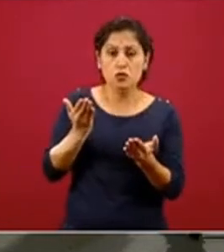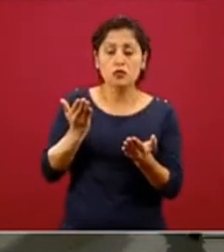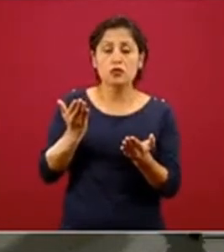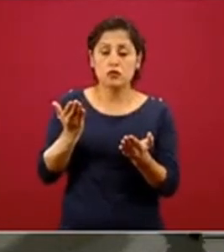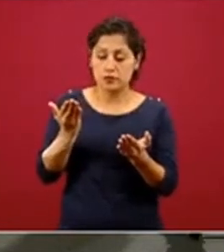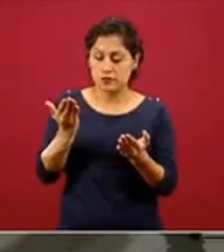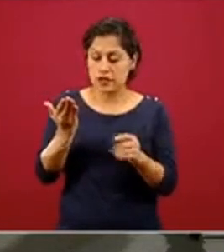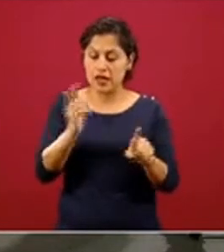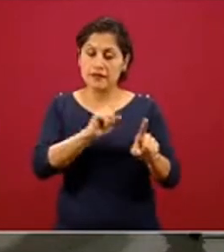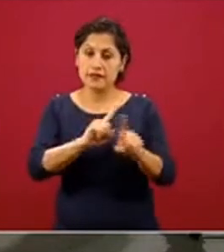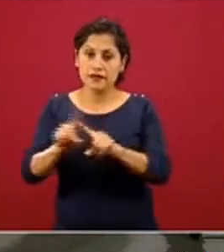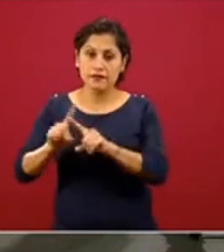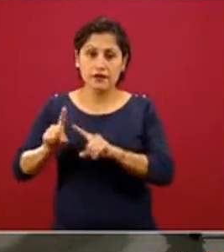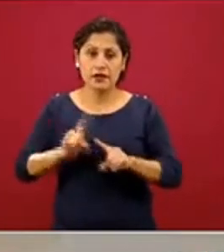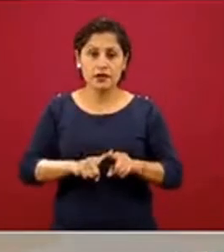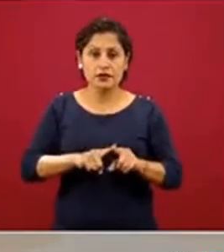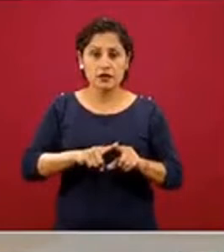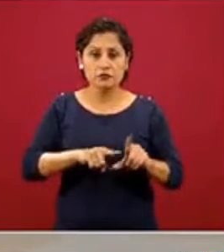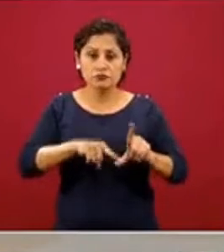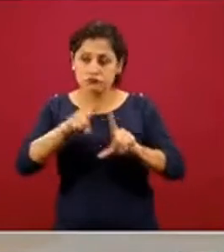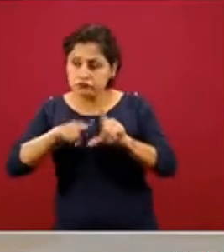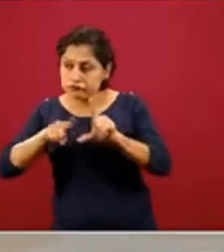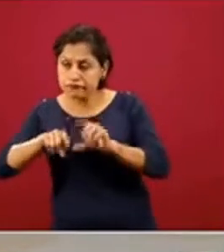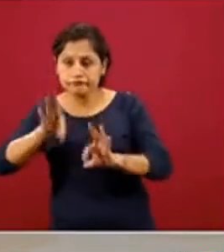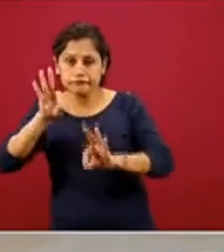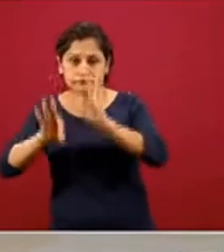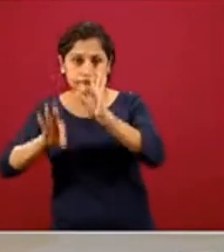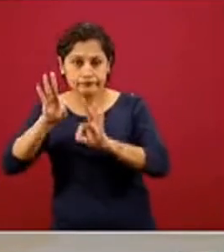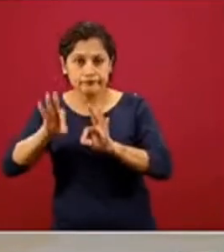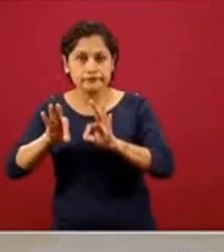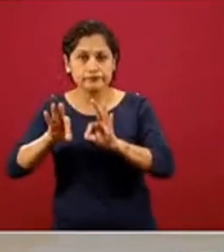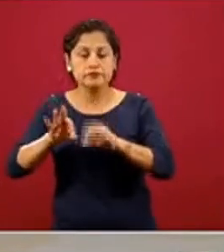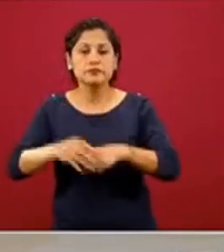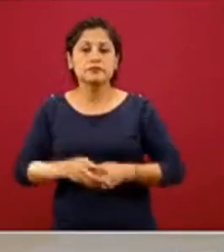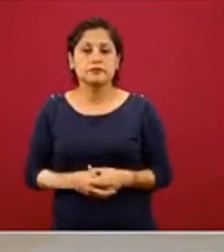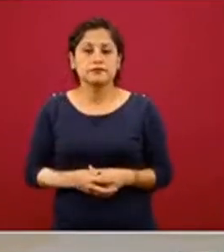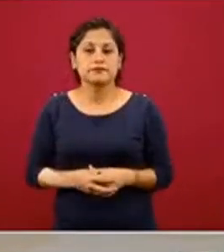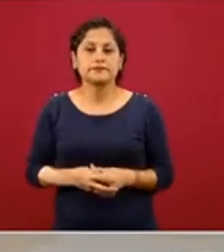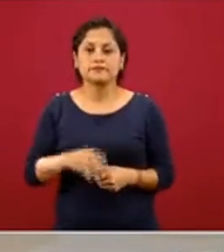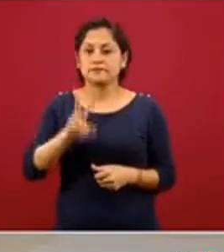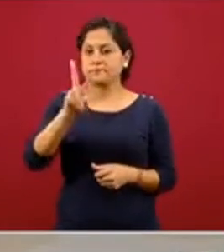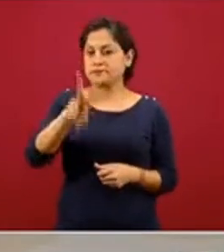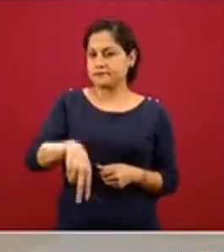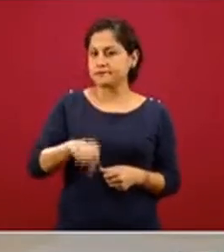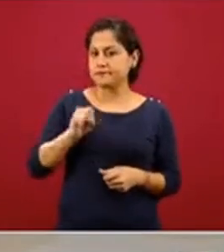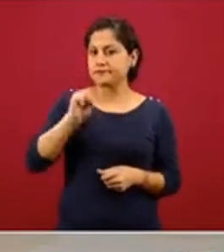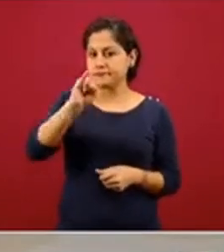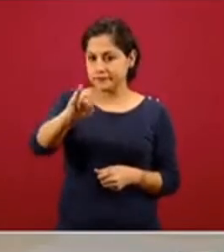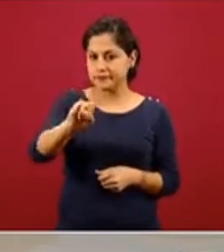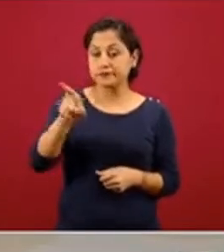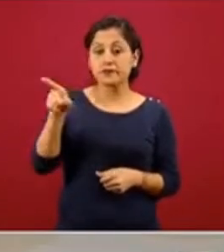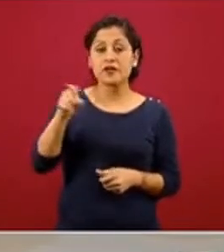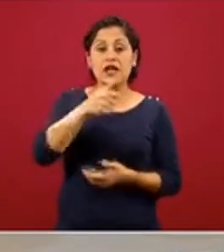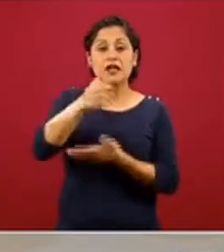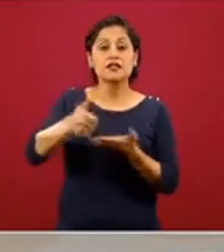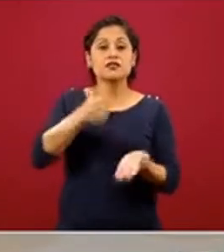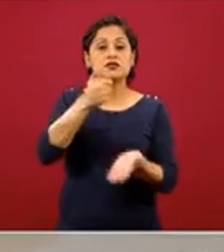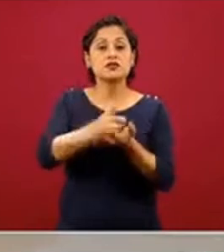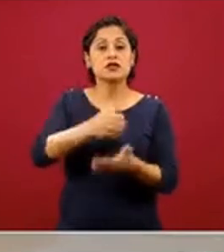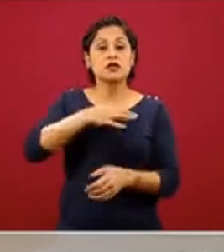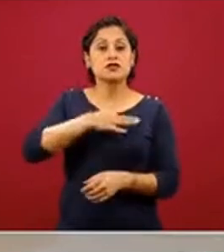las diferentes proyecciones y de la carga de enfermedad, es que sí se ha notado un incremento en la ciudad porque esta se ha